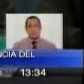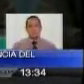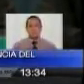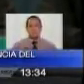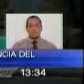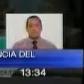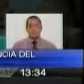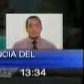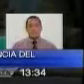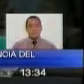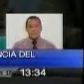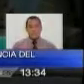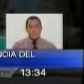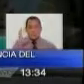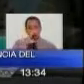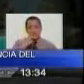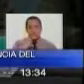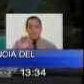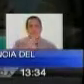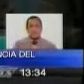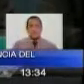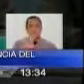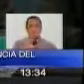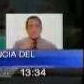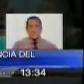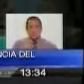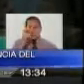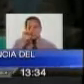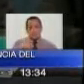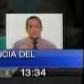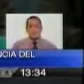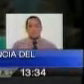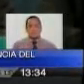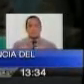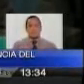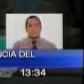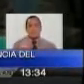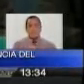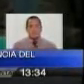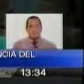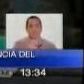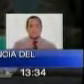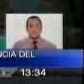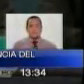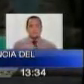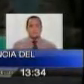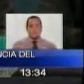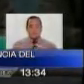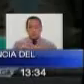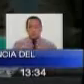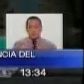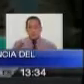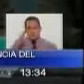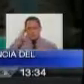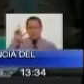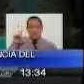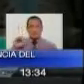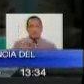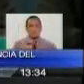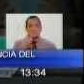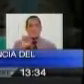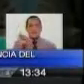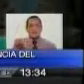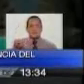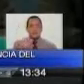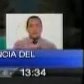Nosotros lo que estamos buscando acá es la defensa del Perú y la defensa de los comandos Chavín de Huántar para que no exista